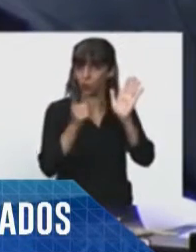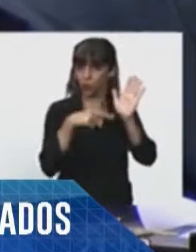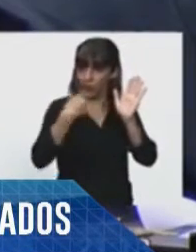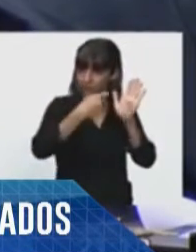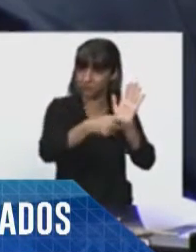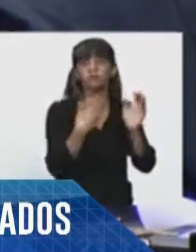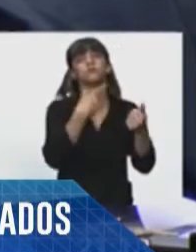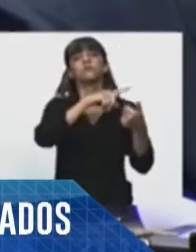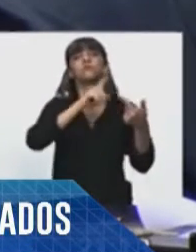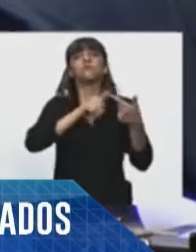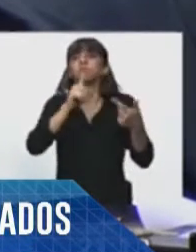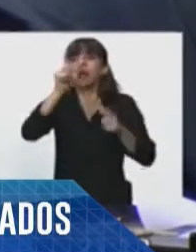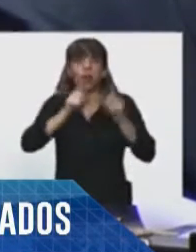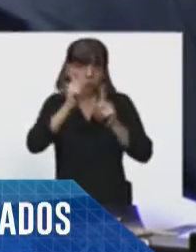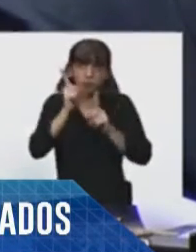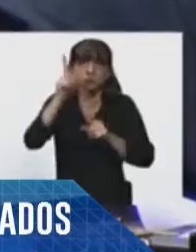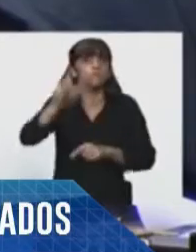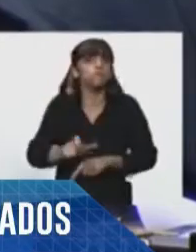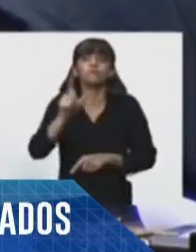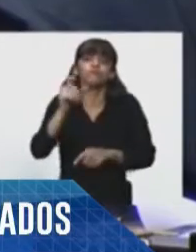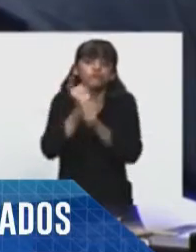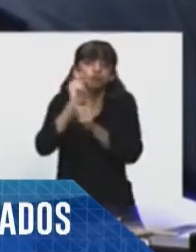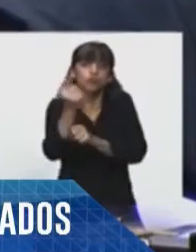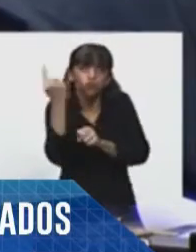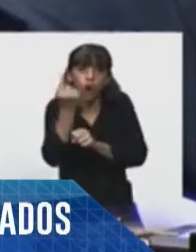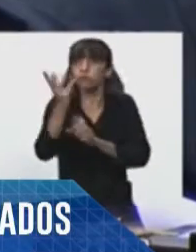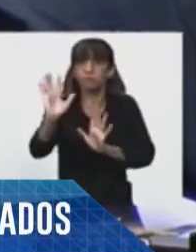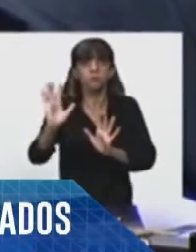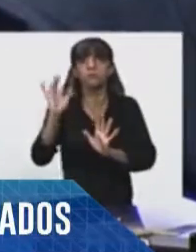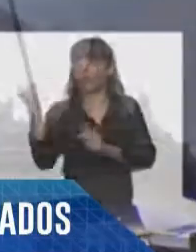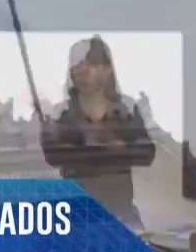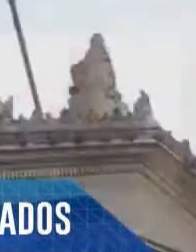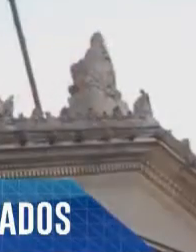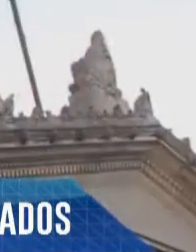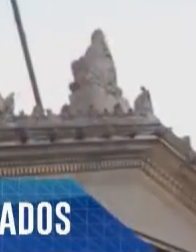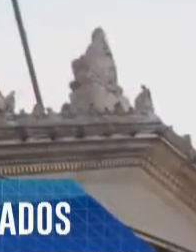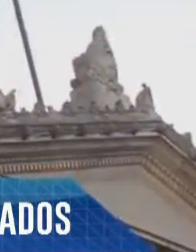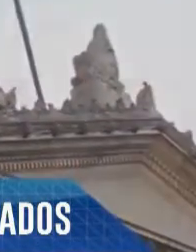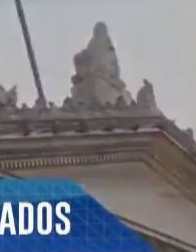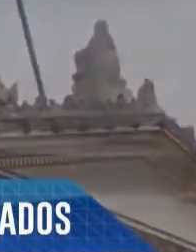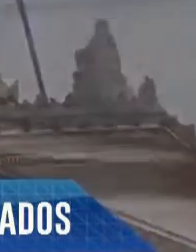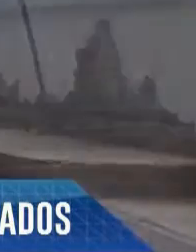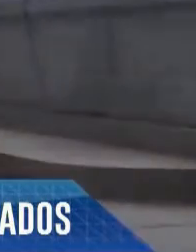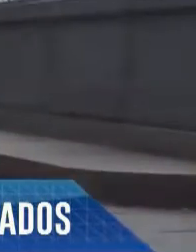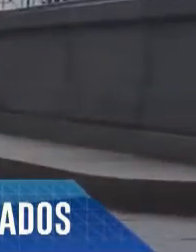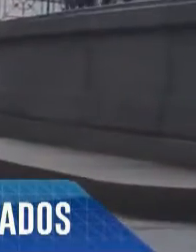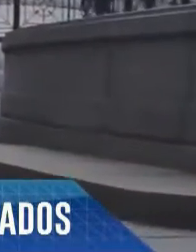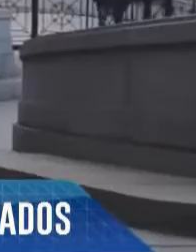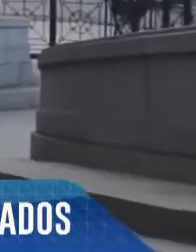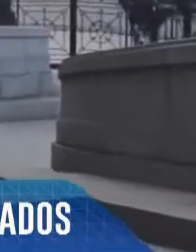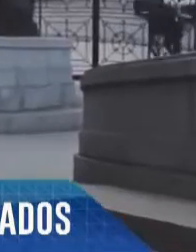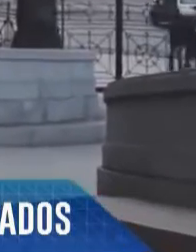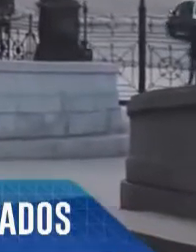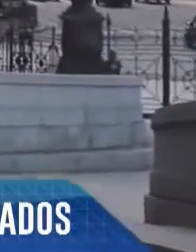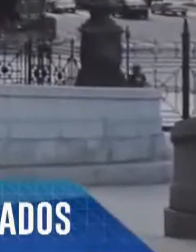de pesos en el 2017, es decir, casi entre 2,5 y 3 veces más de lo que habían acordado los ministros de